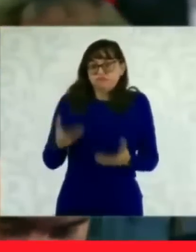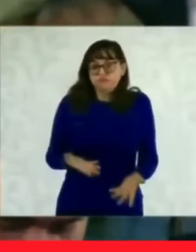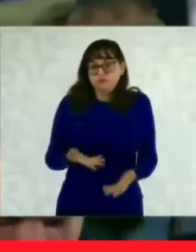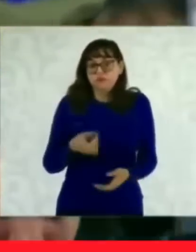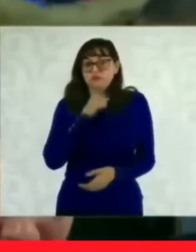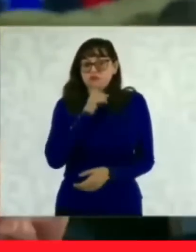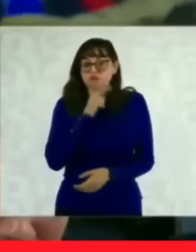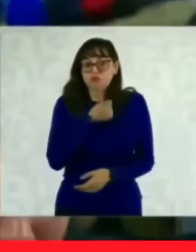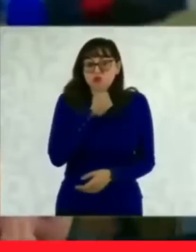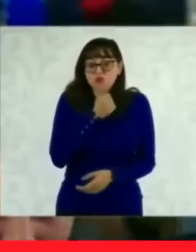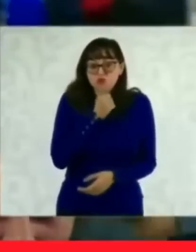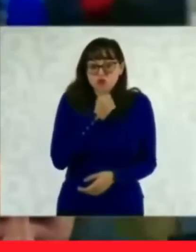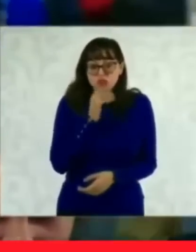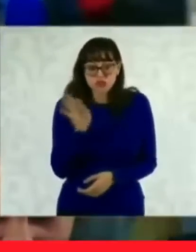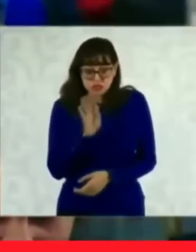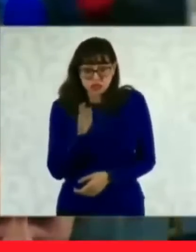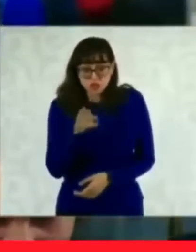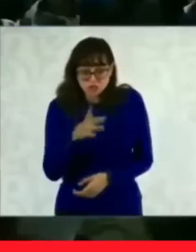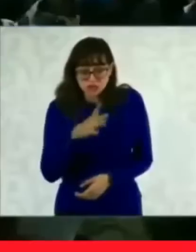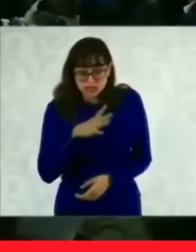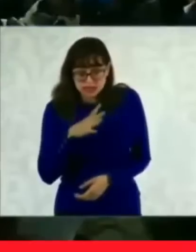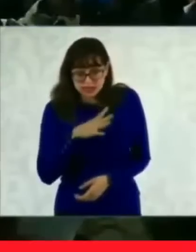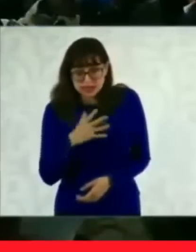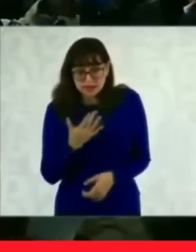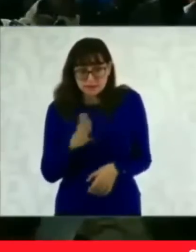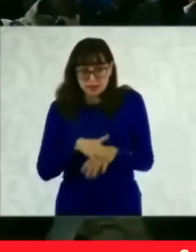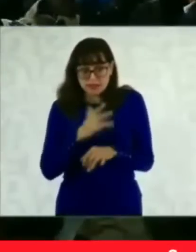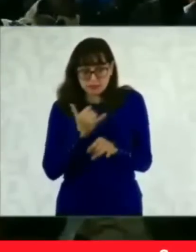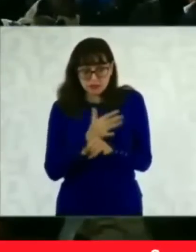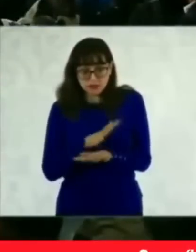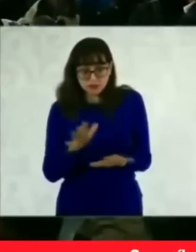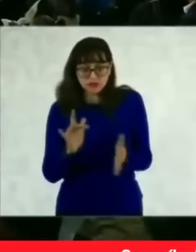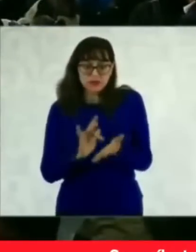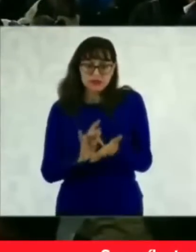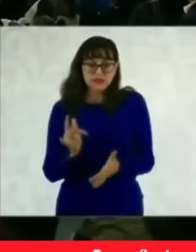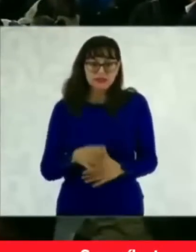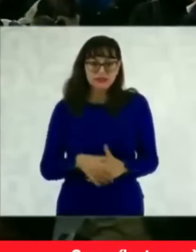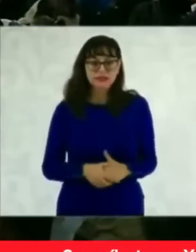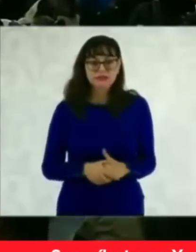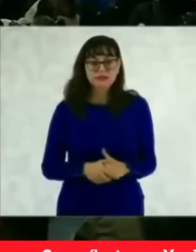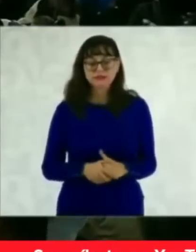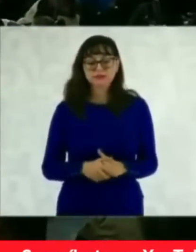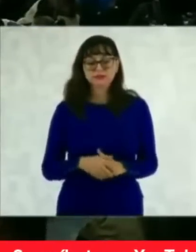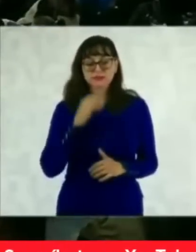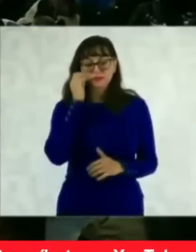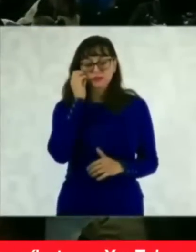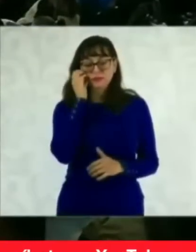o tal vez sí, y tal vez ustedes tengan esa información. Gracias. Para empezar.